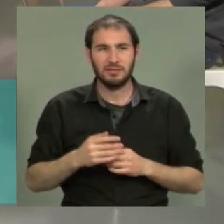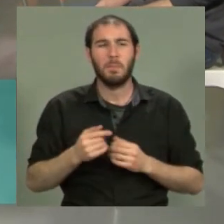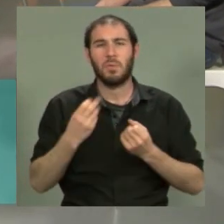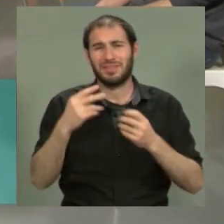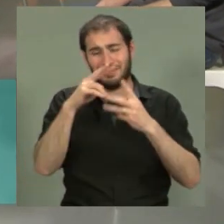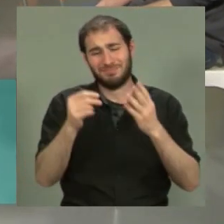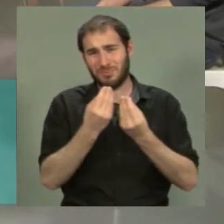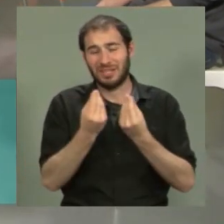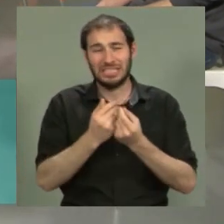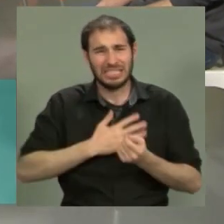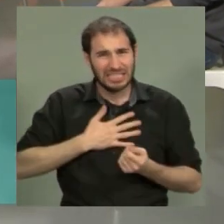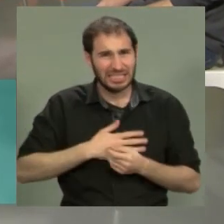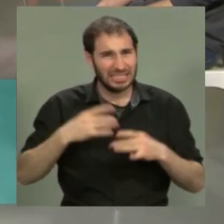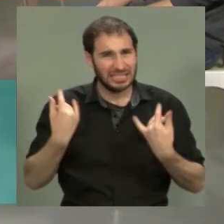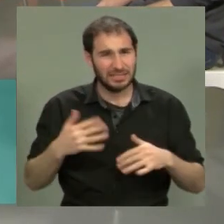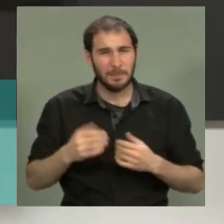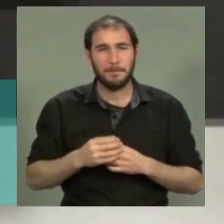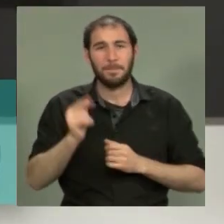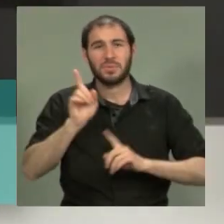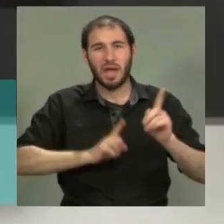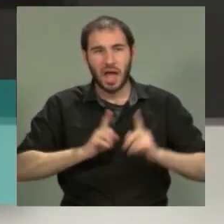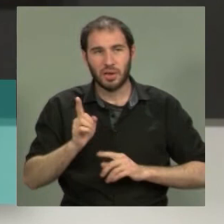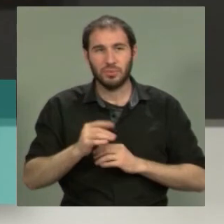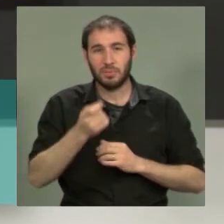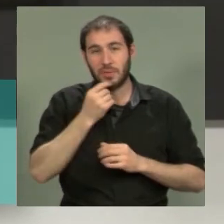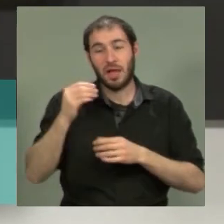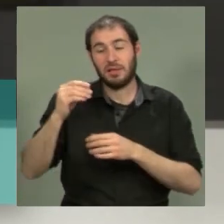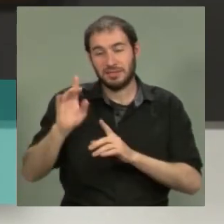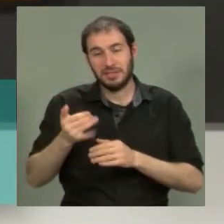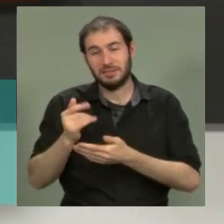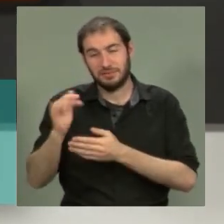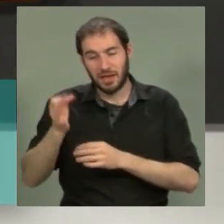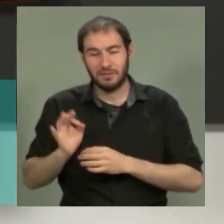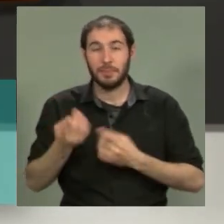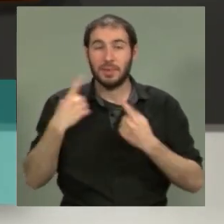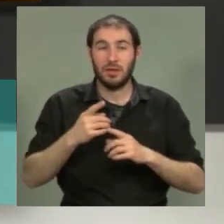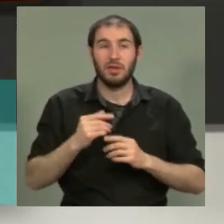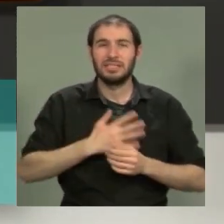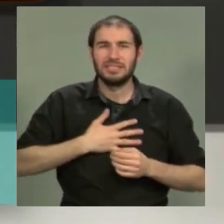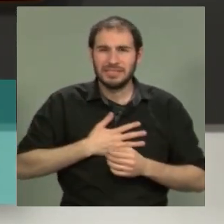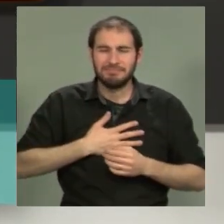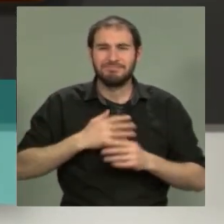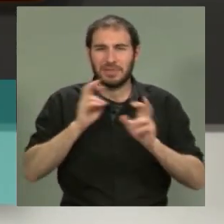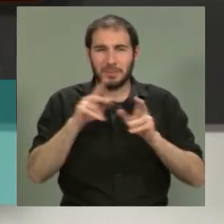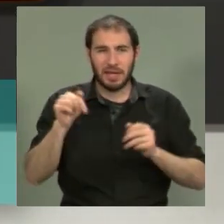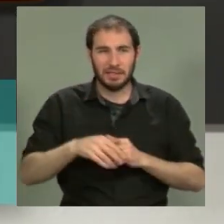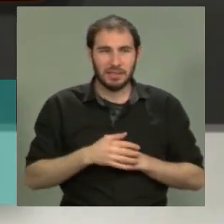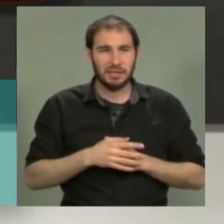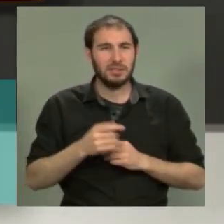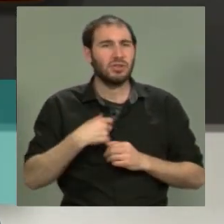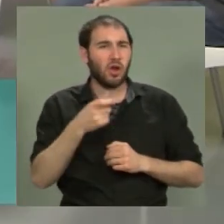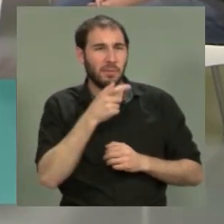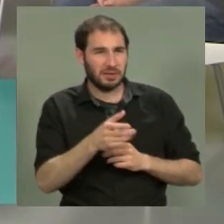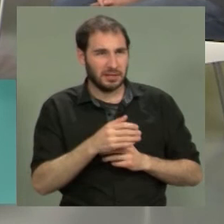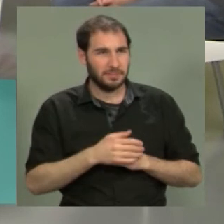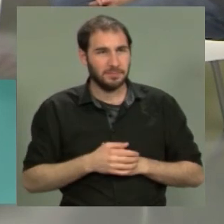abarca, sensible también porque, bueno, a algunos les puede haber tocado, a otros no, pero es sensible en sí abordar este tema. Desde las distintas